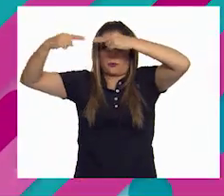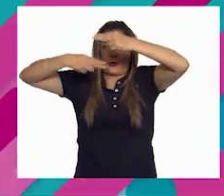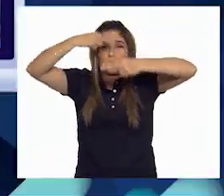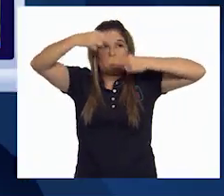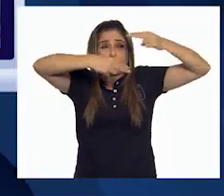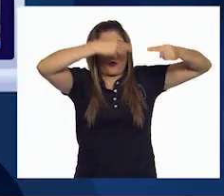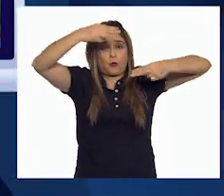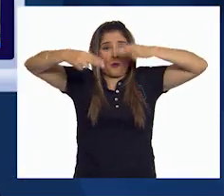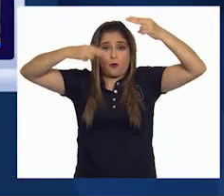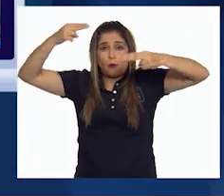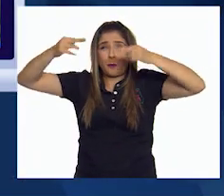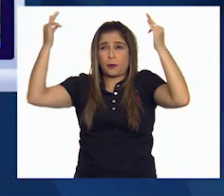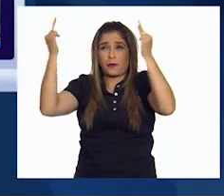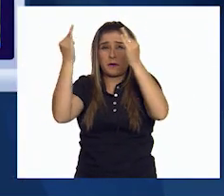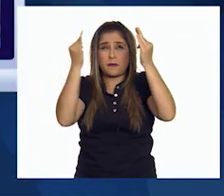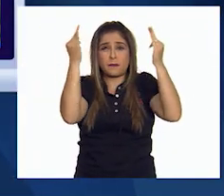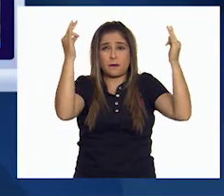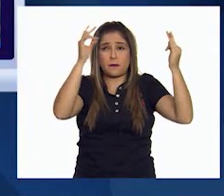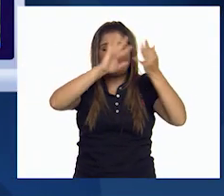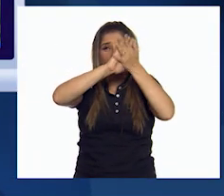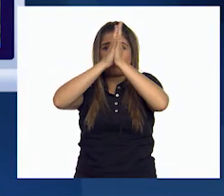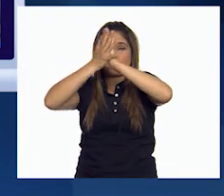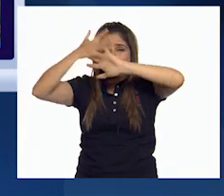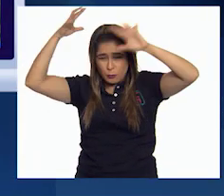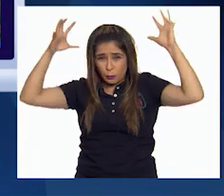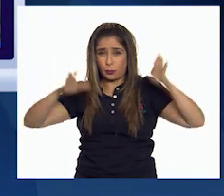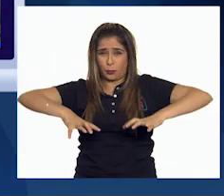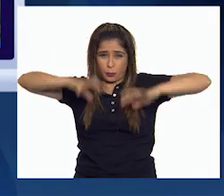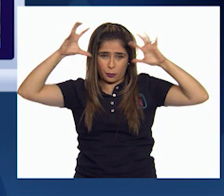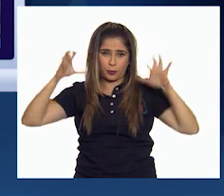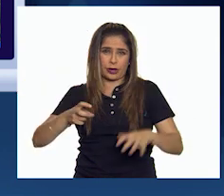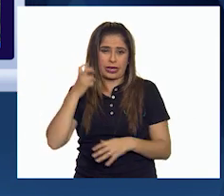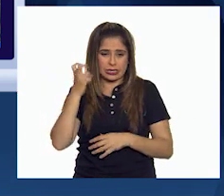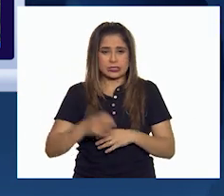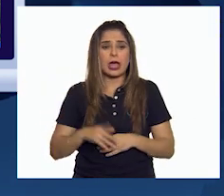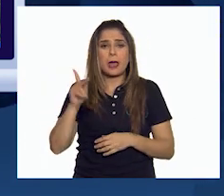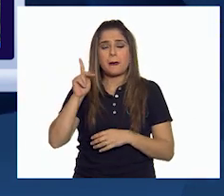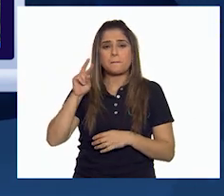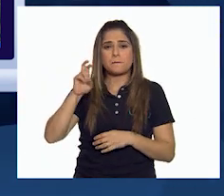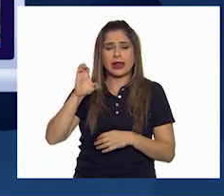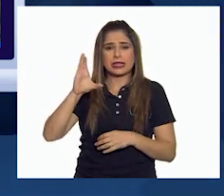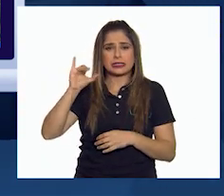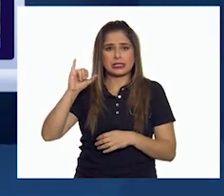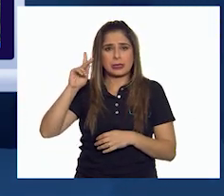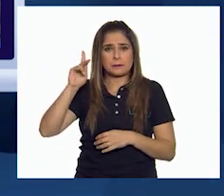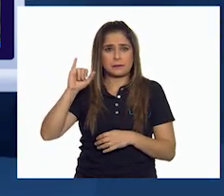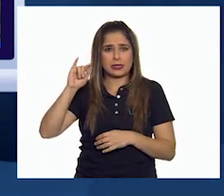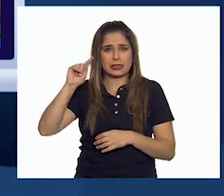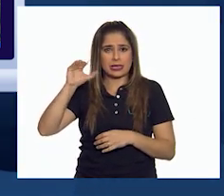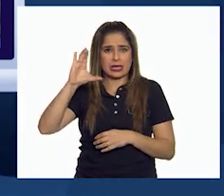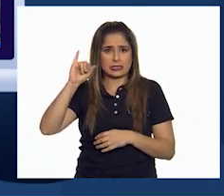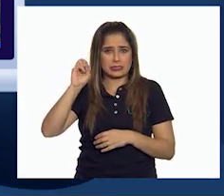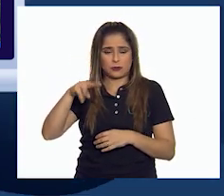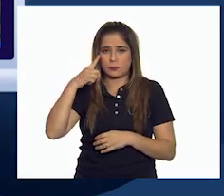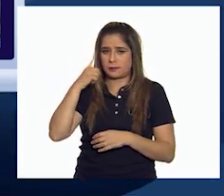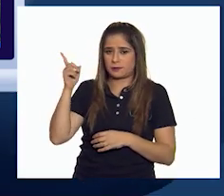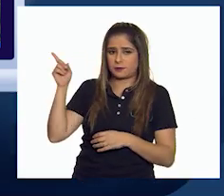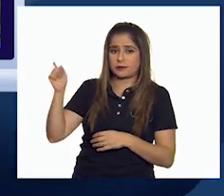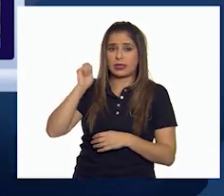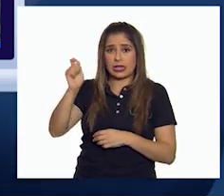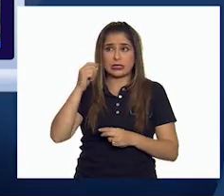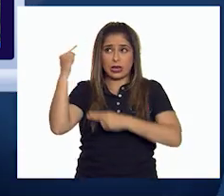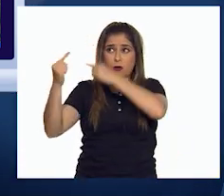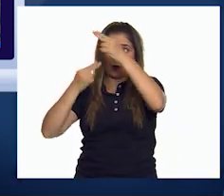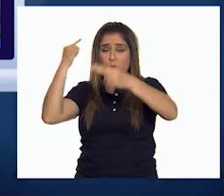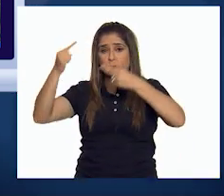hidrológico, la precipitación. Muy bien. Que es un proceso que produce que el agua de las nubes caiga